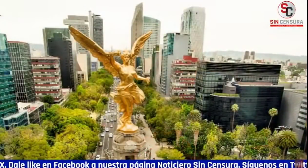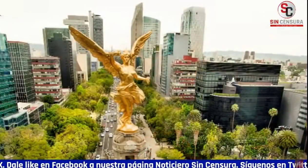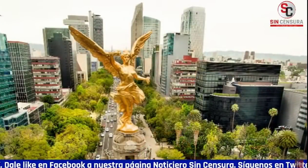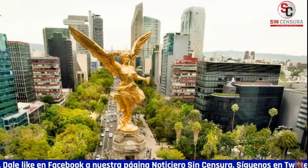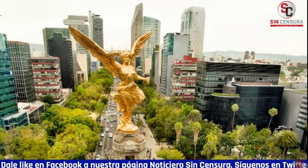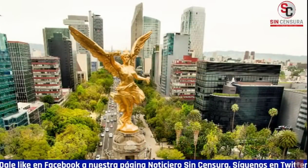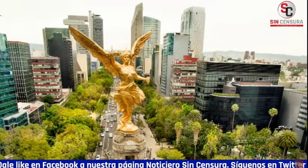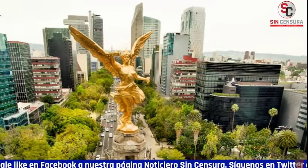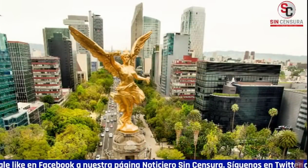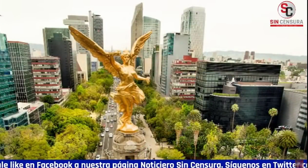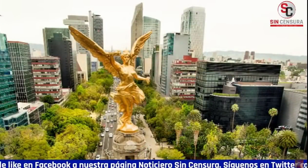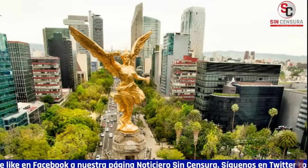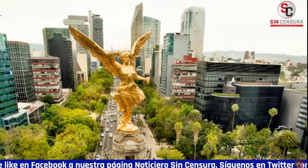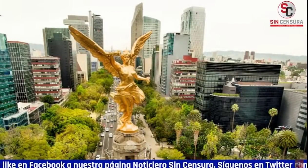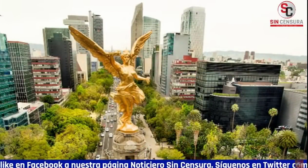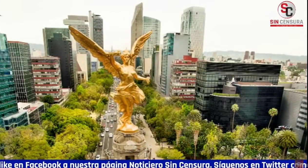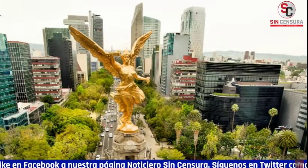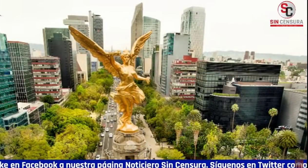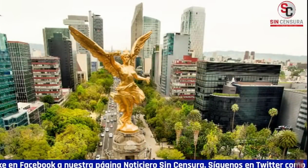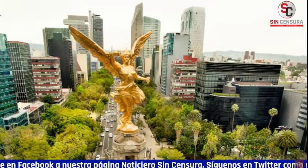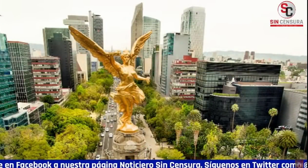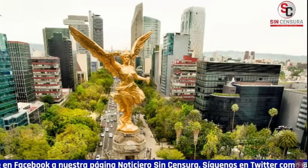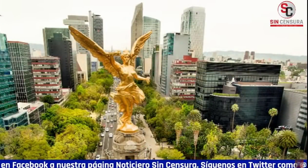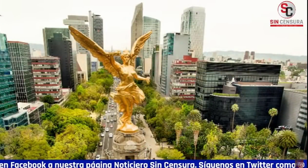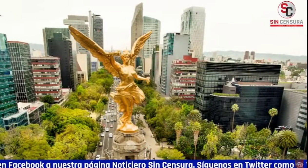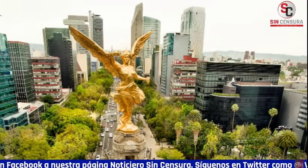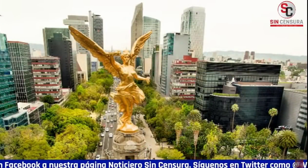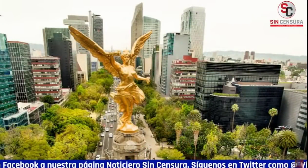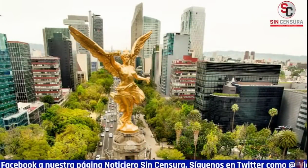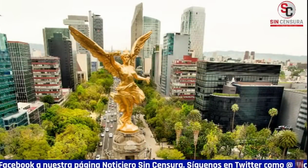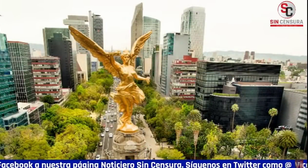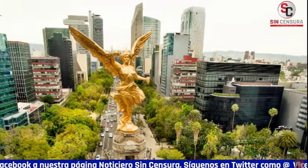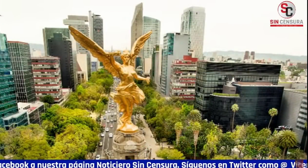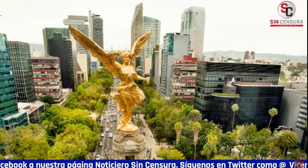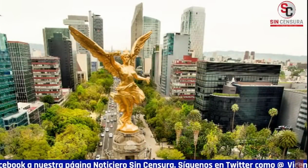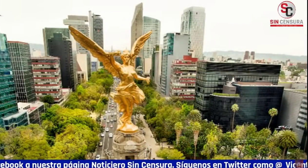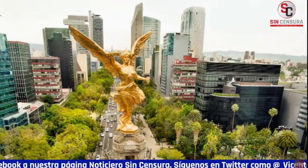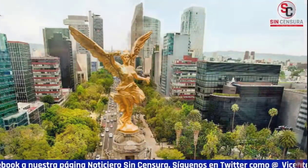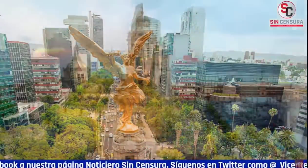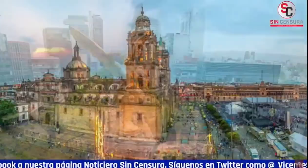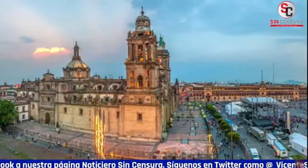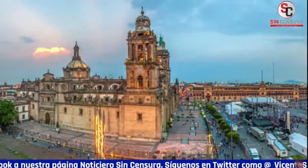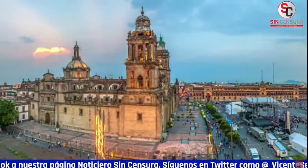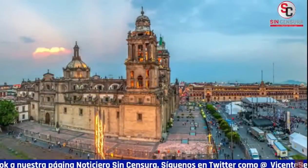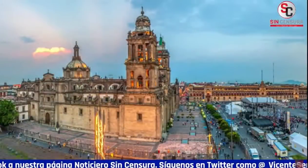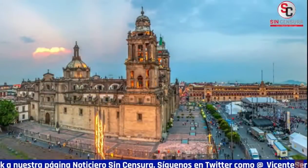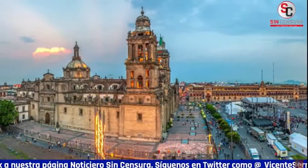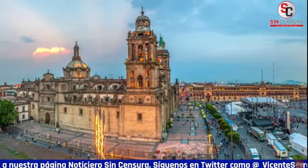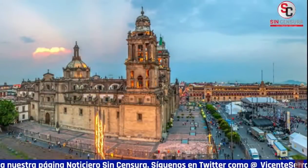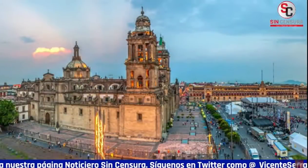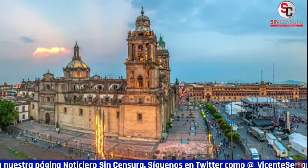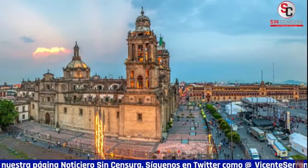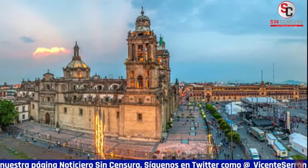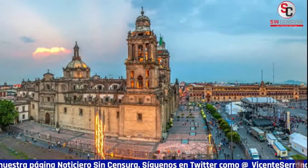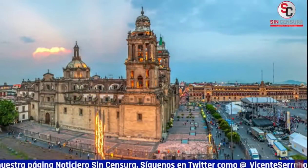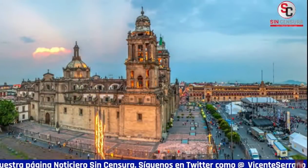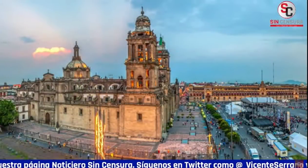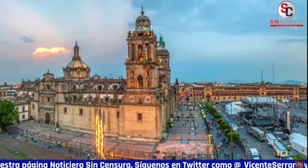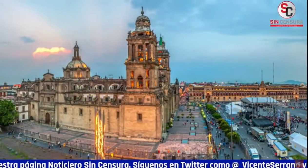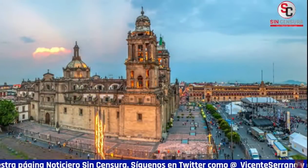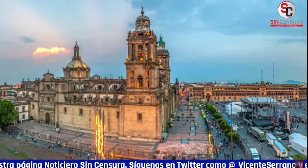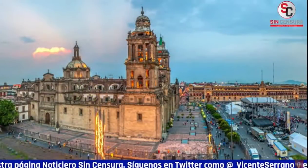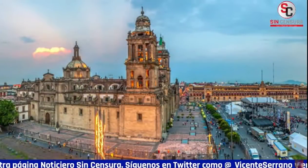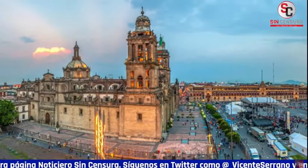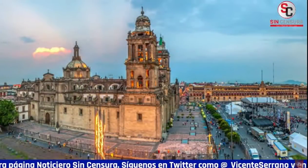significa que los mexicanos no dejaron de pagar impuestos, sino que todavía aumentó. No dices tú, no es una maravilla, sí, pero el punto es que no decreció.